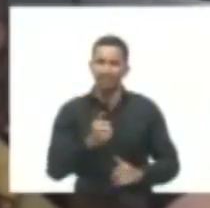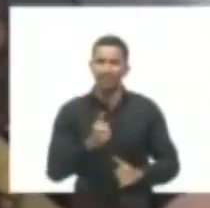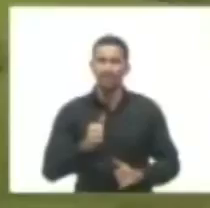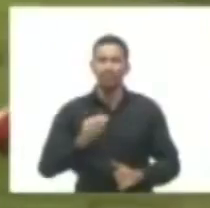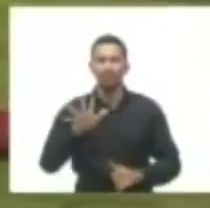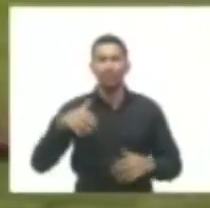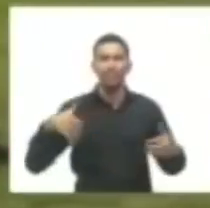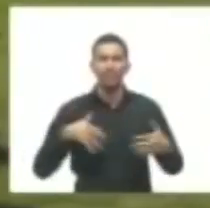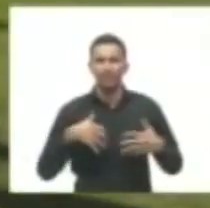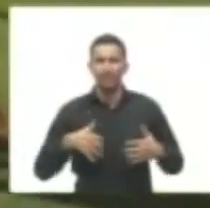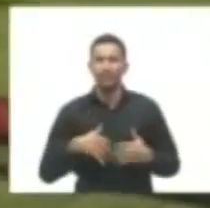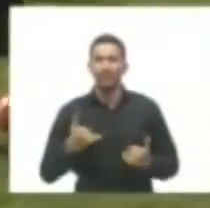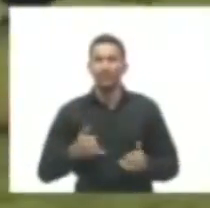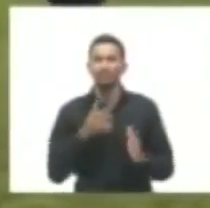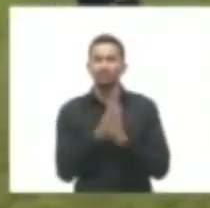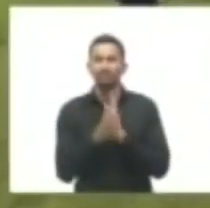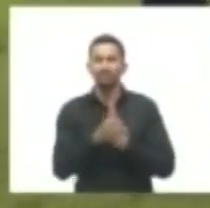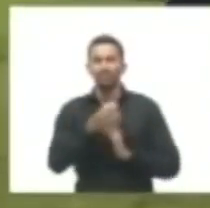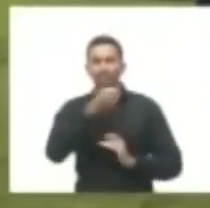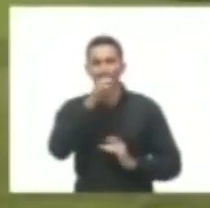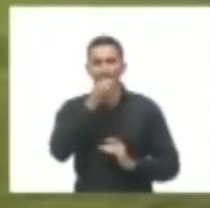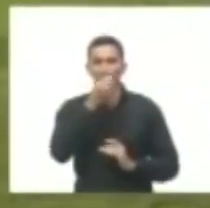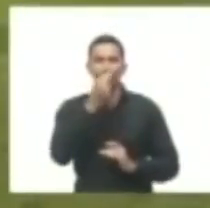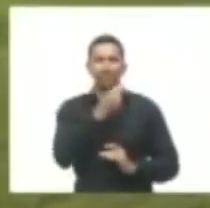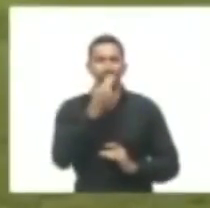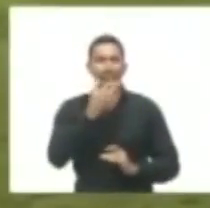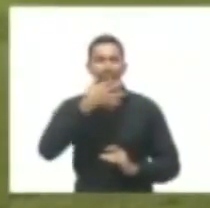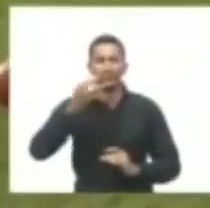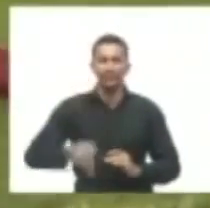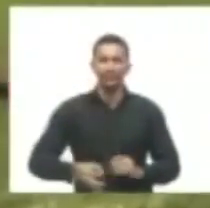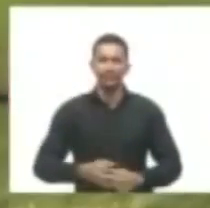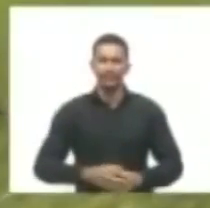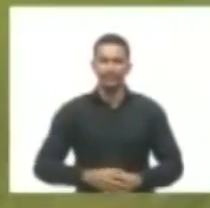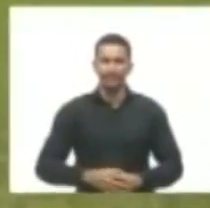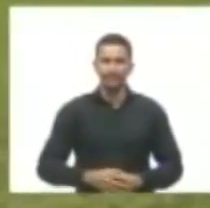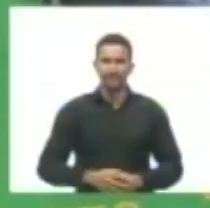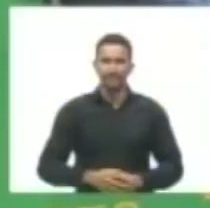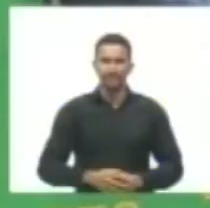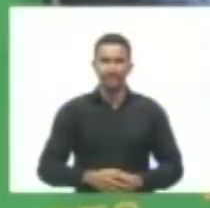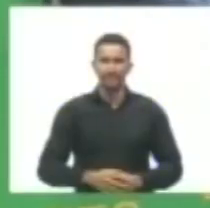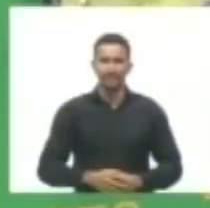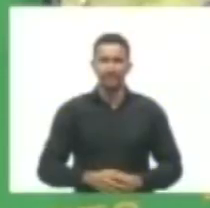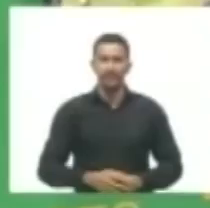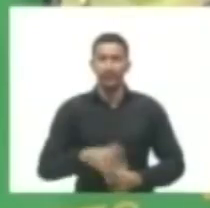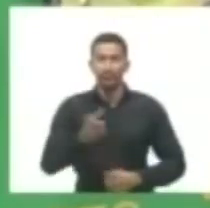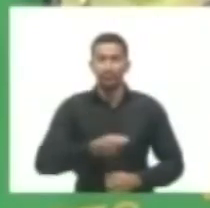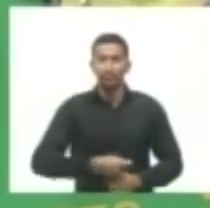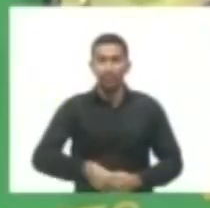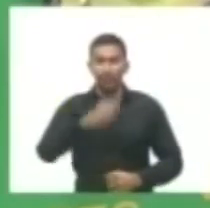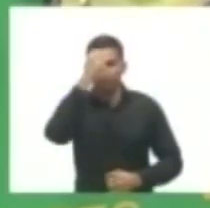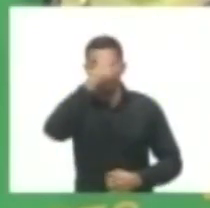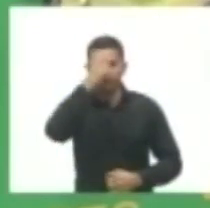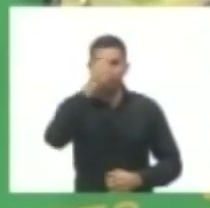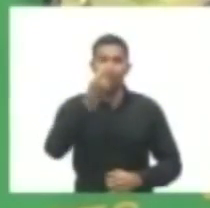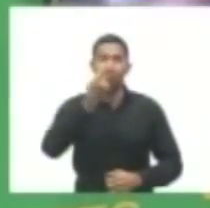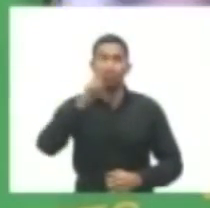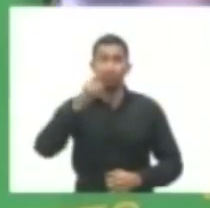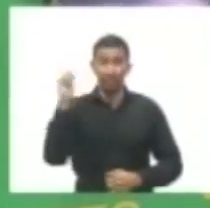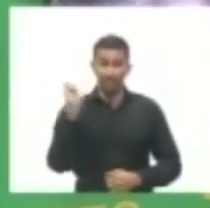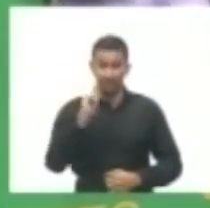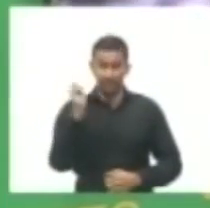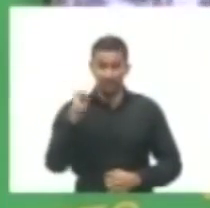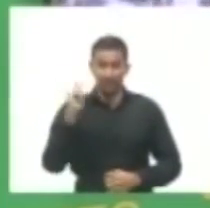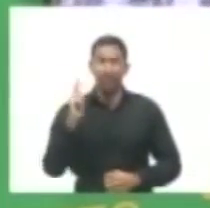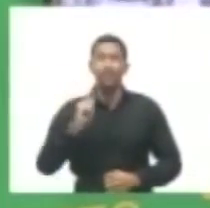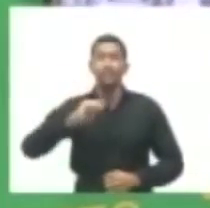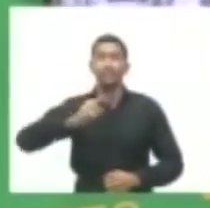de Valledupar. Ramón Meneses, las noticias, un compromiso con la verdad. Y este domingo 12 de febrero se estará llevando a cabo la